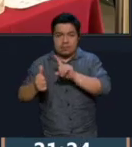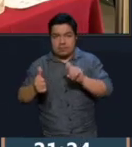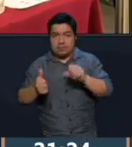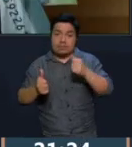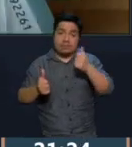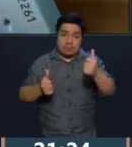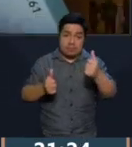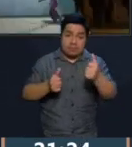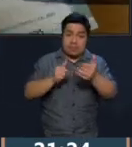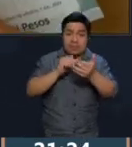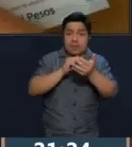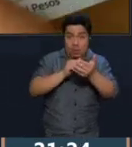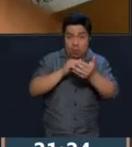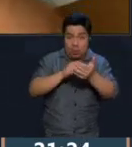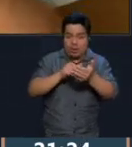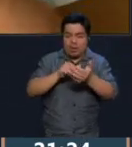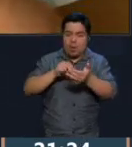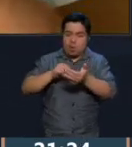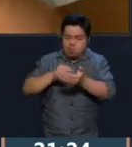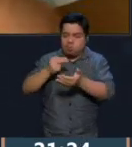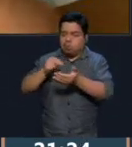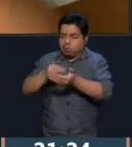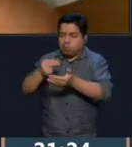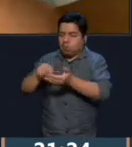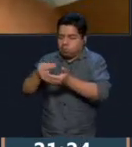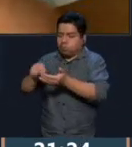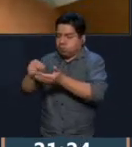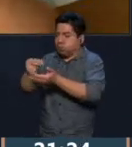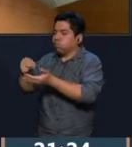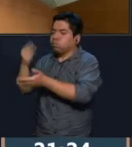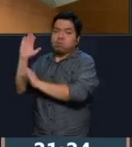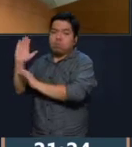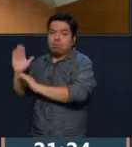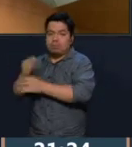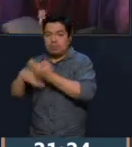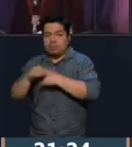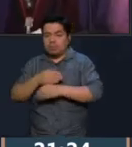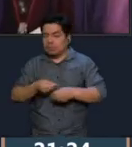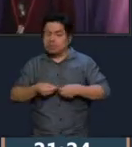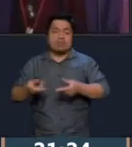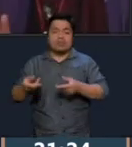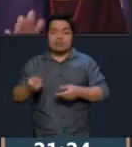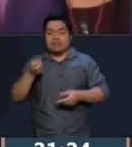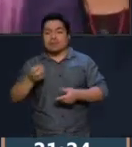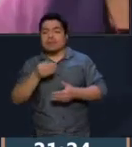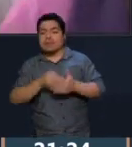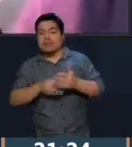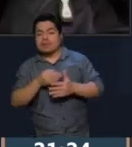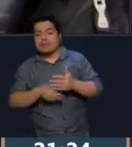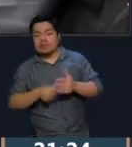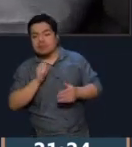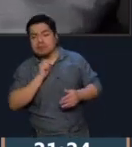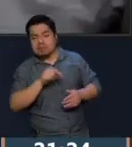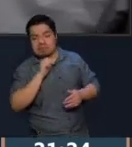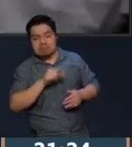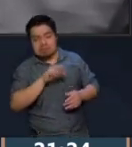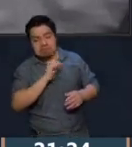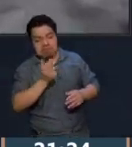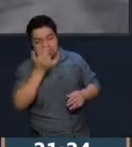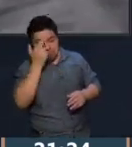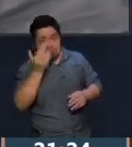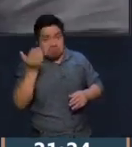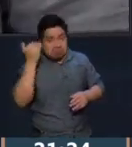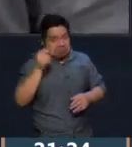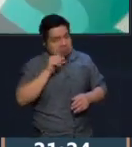106 hojas que conformaban este dictamen, que era exactamente igual en sus términos que el